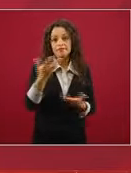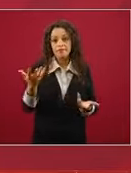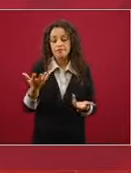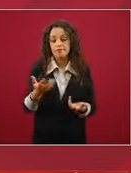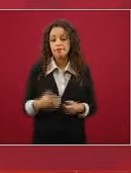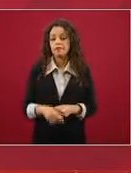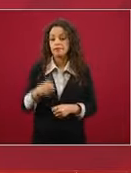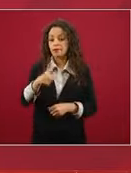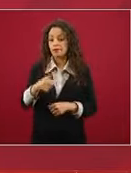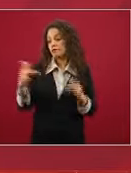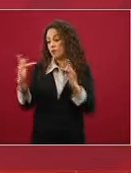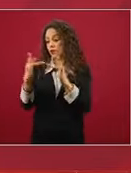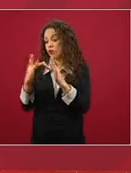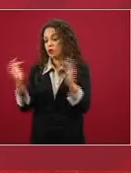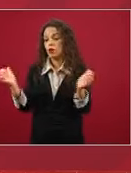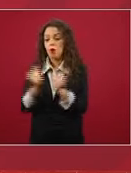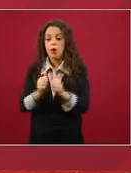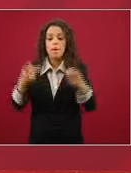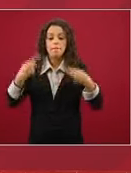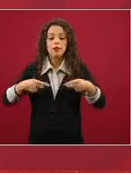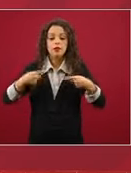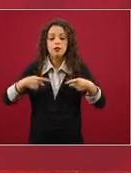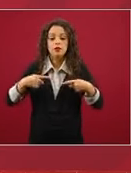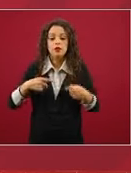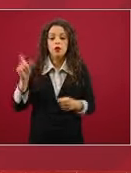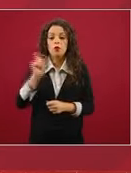están desde luego en una condición de